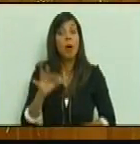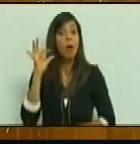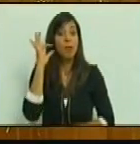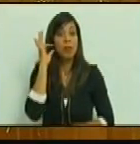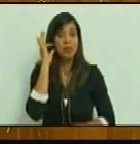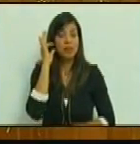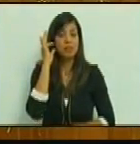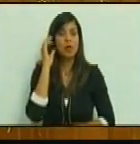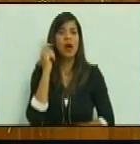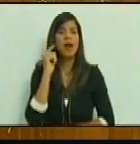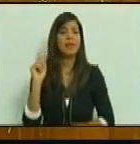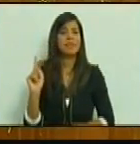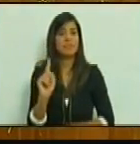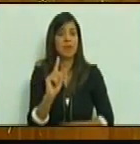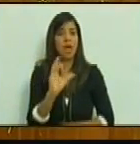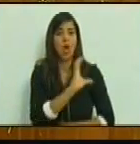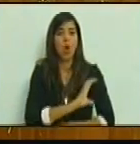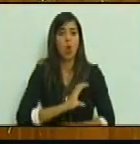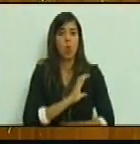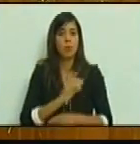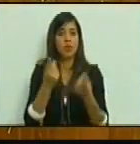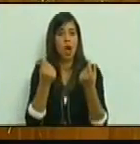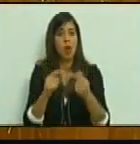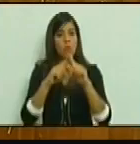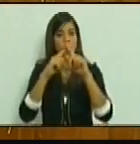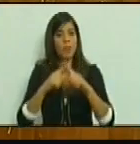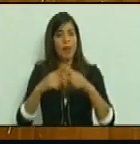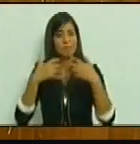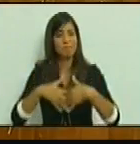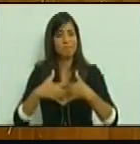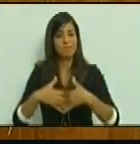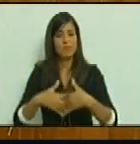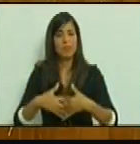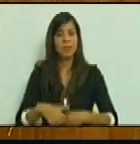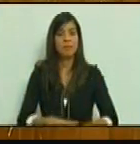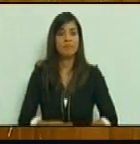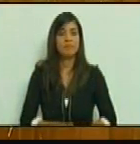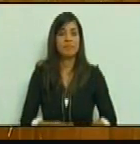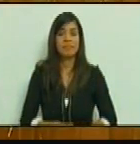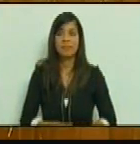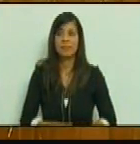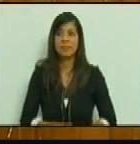Busi Galeano de la Comisión de Economía Productiva y Diversificada.